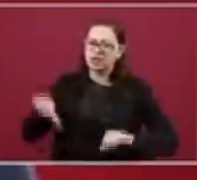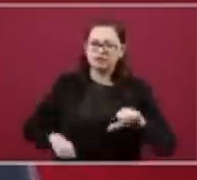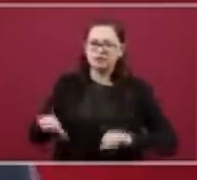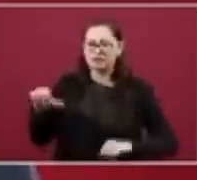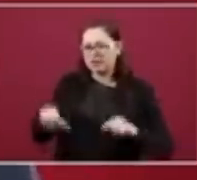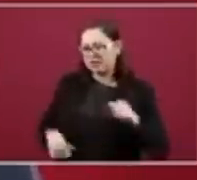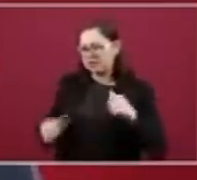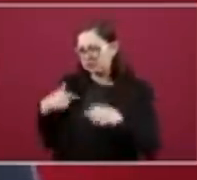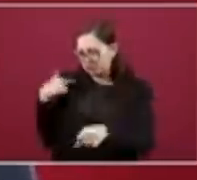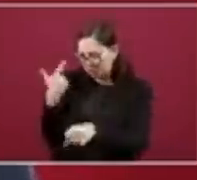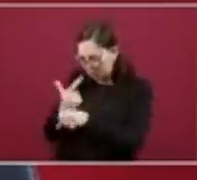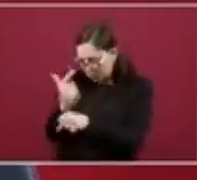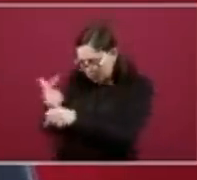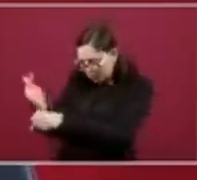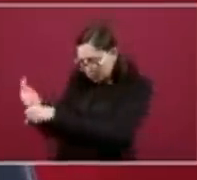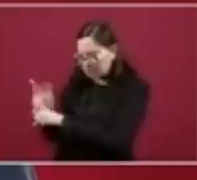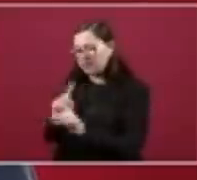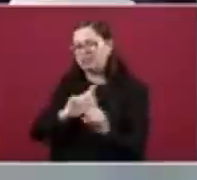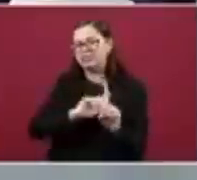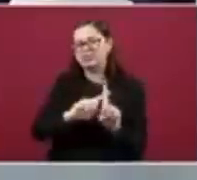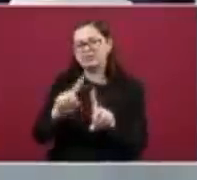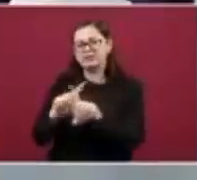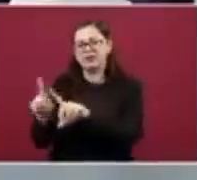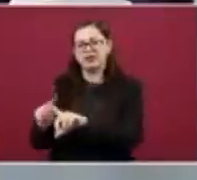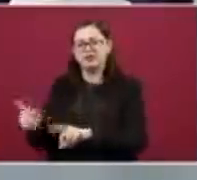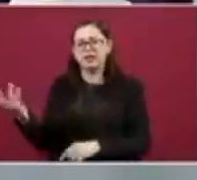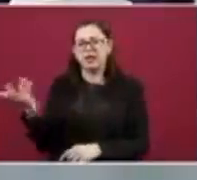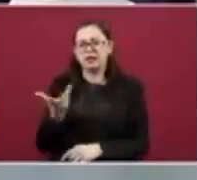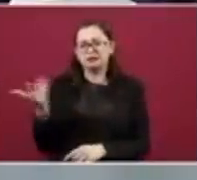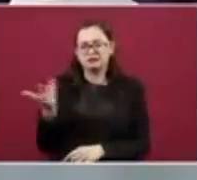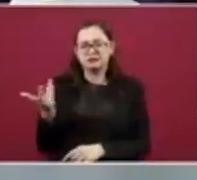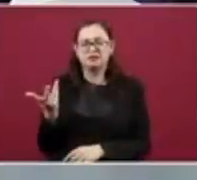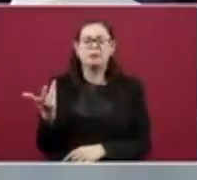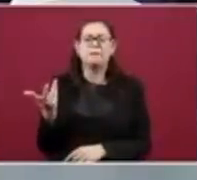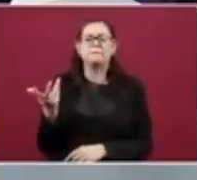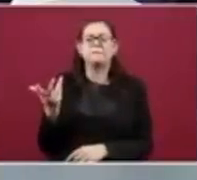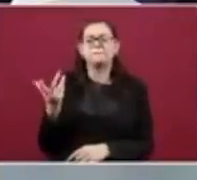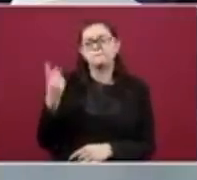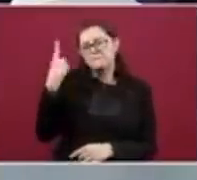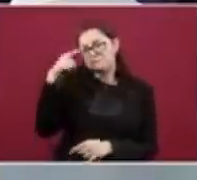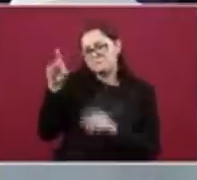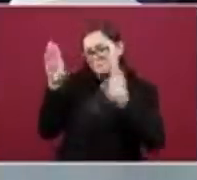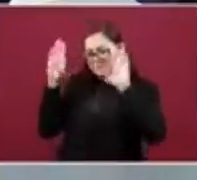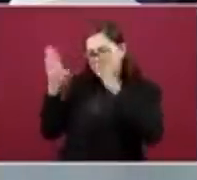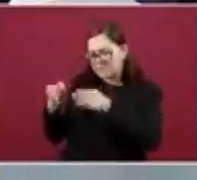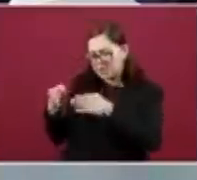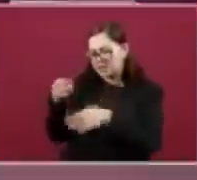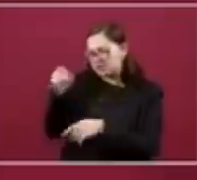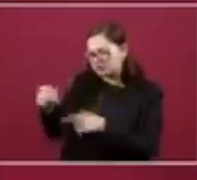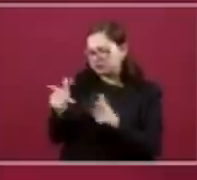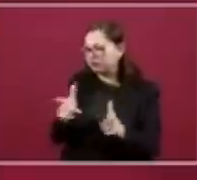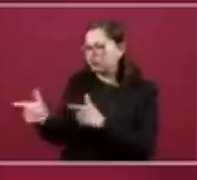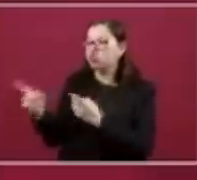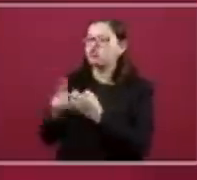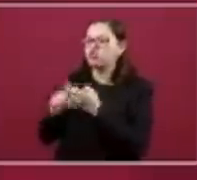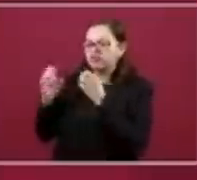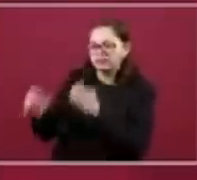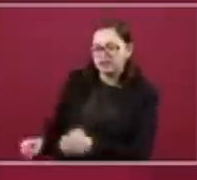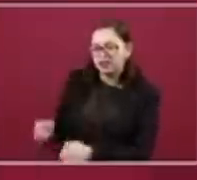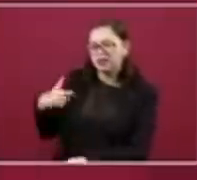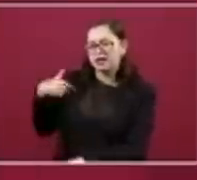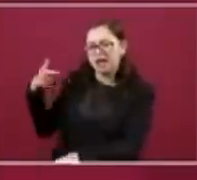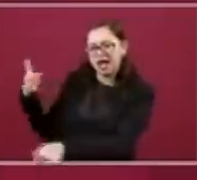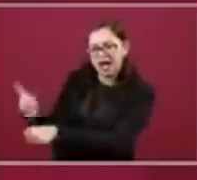nuestro personal que van también una parte enfocado a la localización de ese armamento.